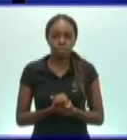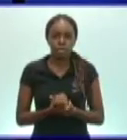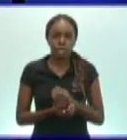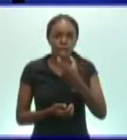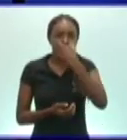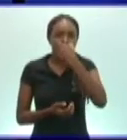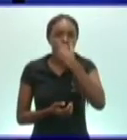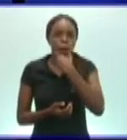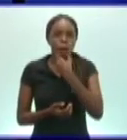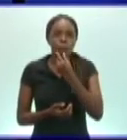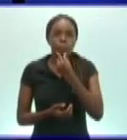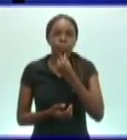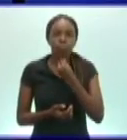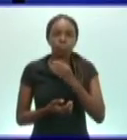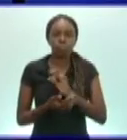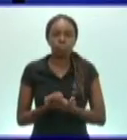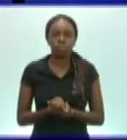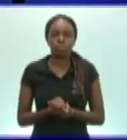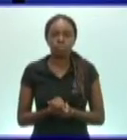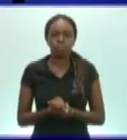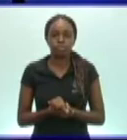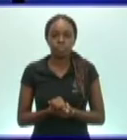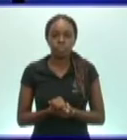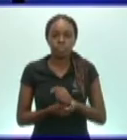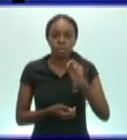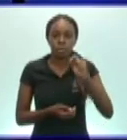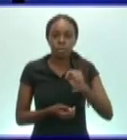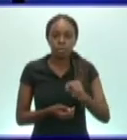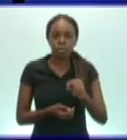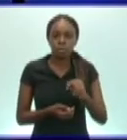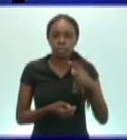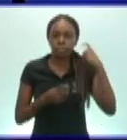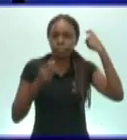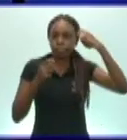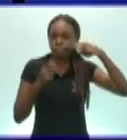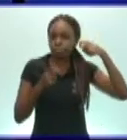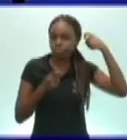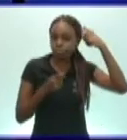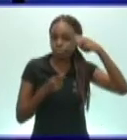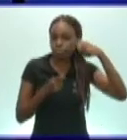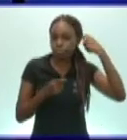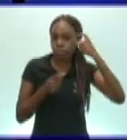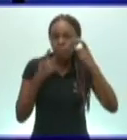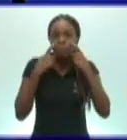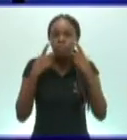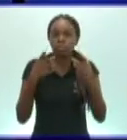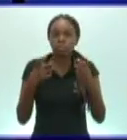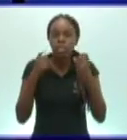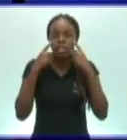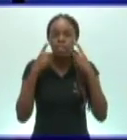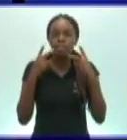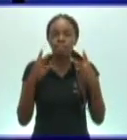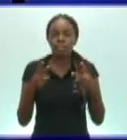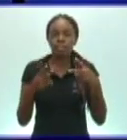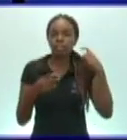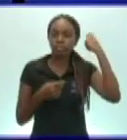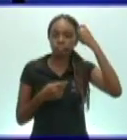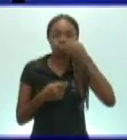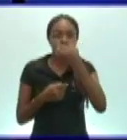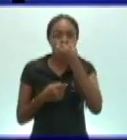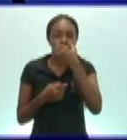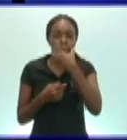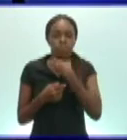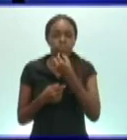Manuel de Céspedes. Hoy les estaré presentando un documental que trata sobre la vida de Carlos Manuel de